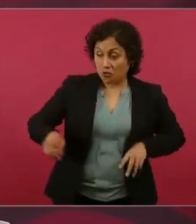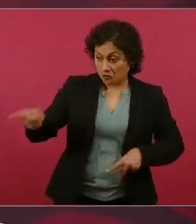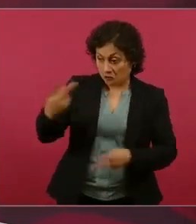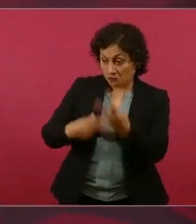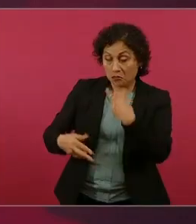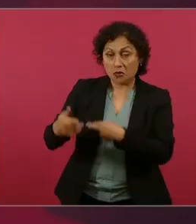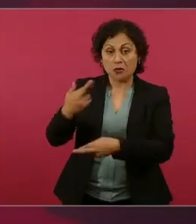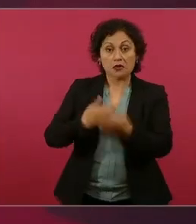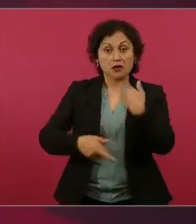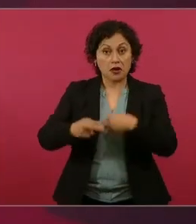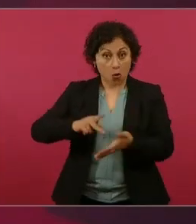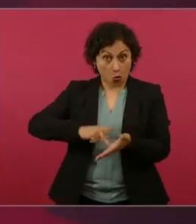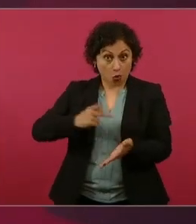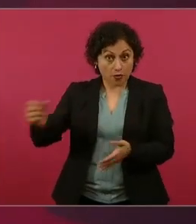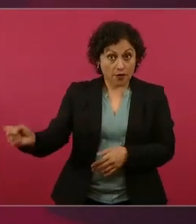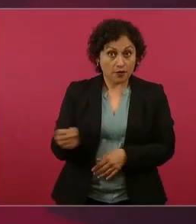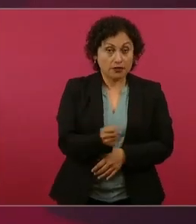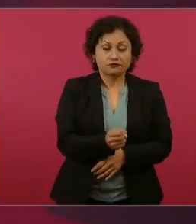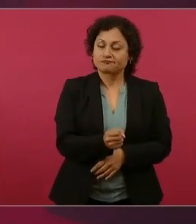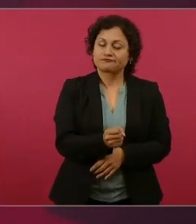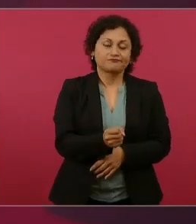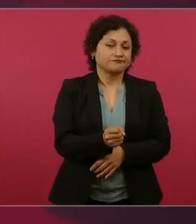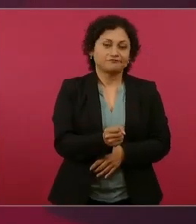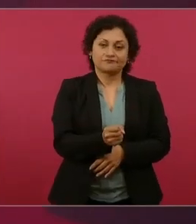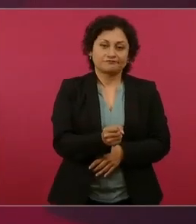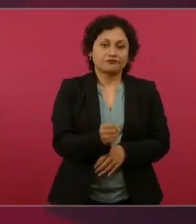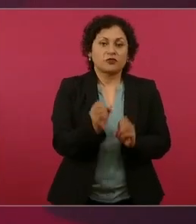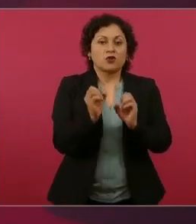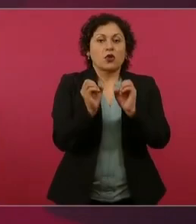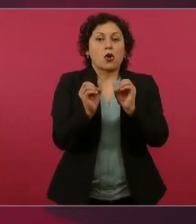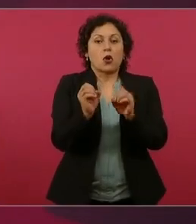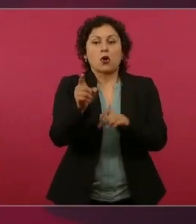y que va a regresar el gobierno